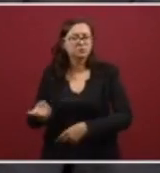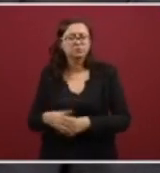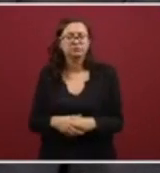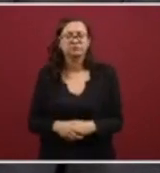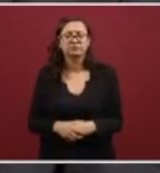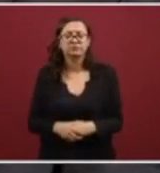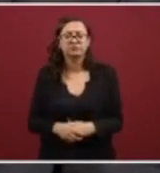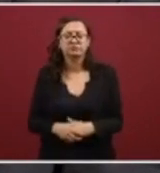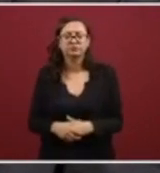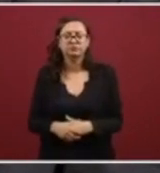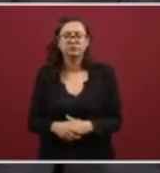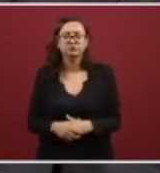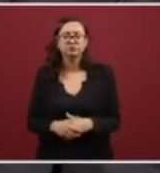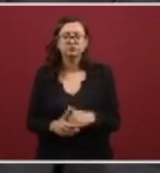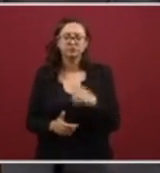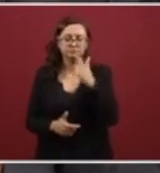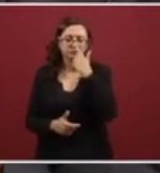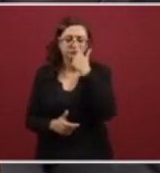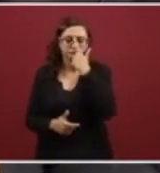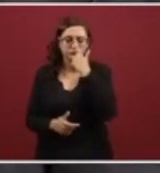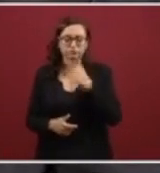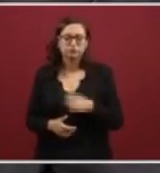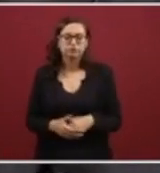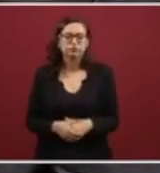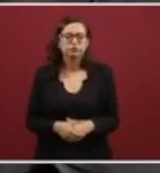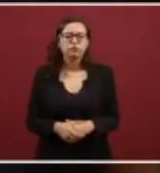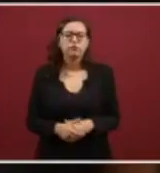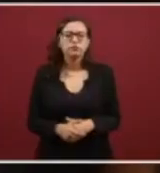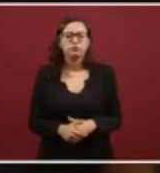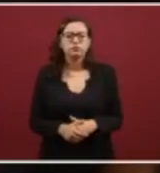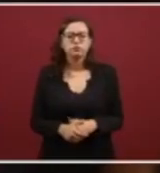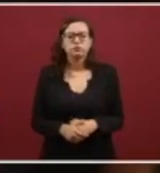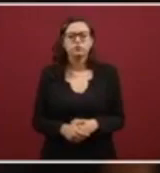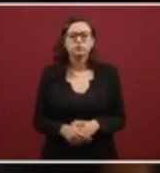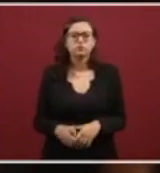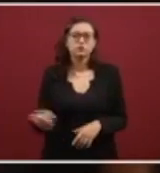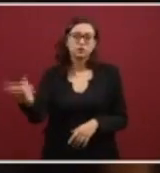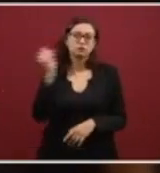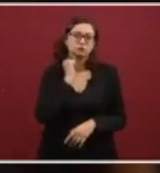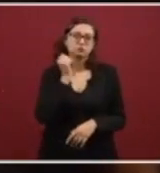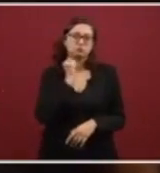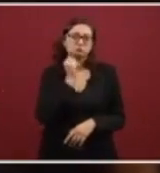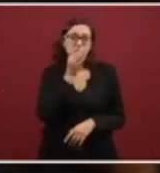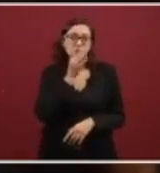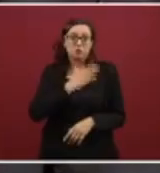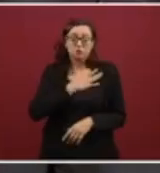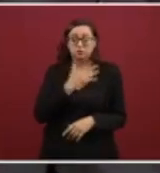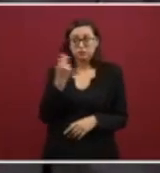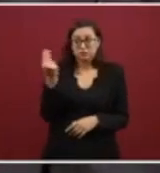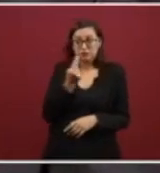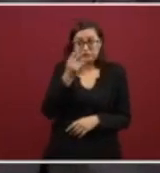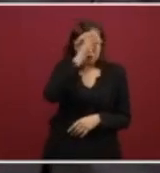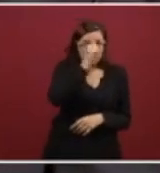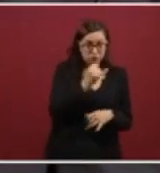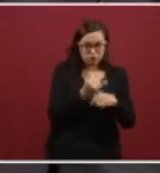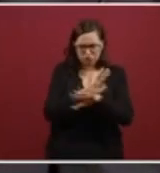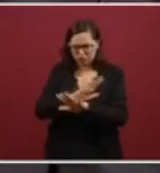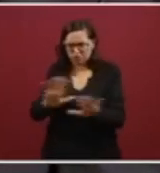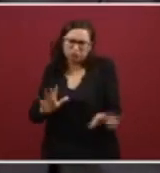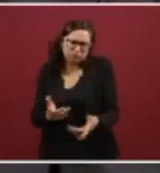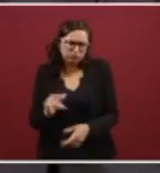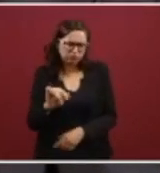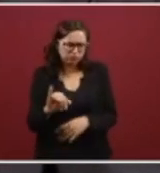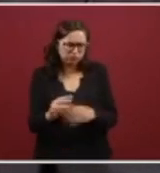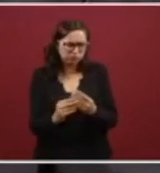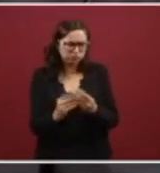convocatoria del Senado fue o no, se deriva de que se tiene que informar de los acuerdos, por supuesto, y de sus implicaciones.